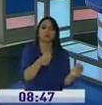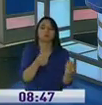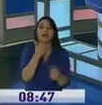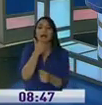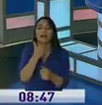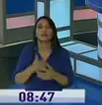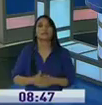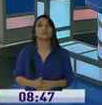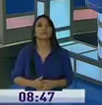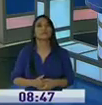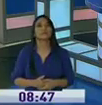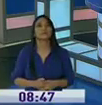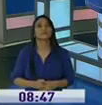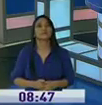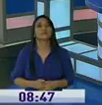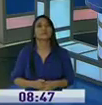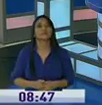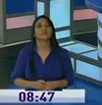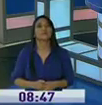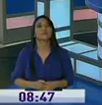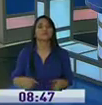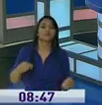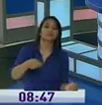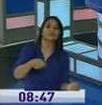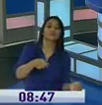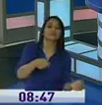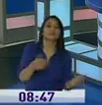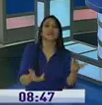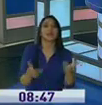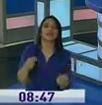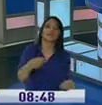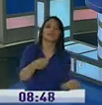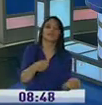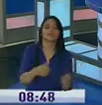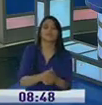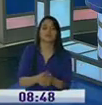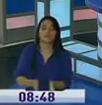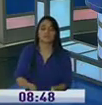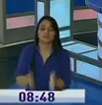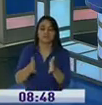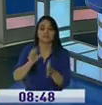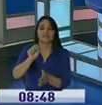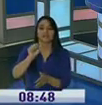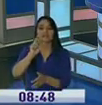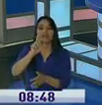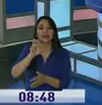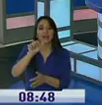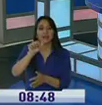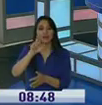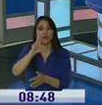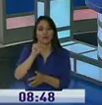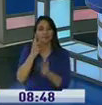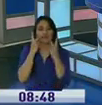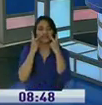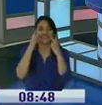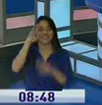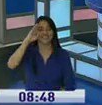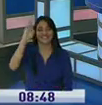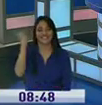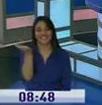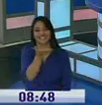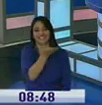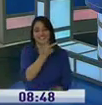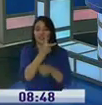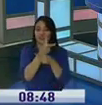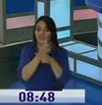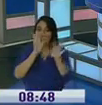se van o se van cuando así se de va de lado. Calle Saraguro. Veamos, por favor. Adelante, mi Switzer. Cuidado, se no vaya